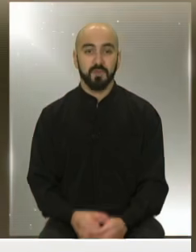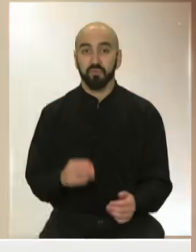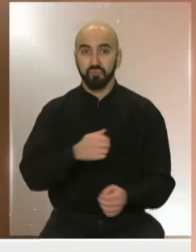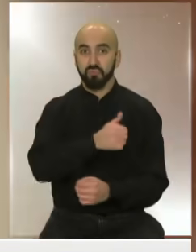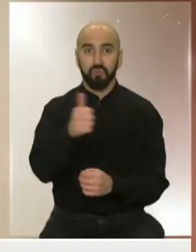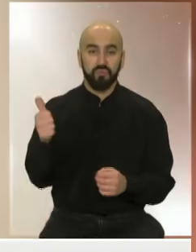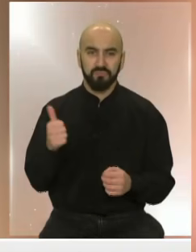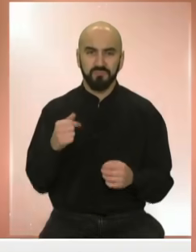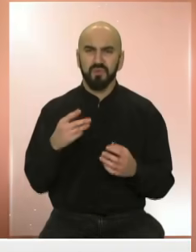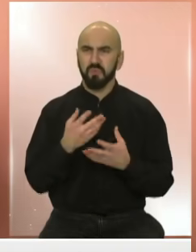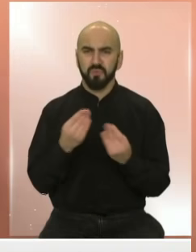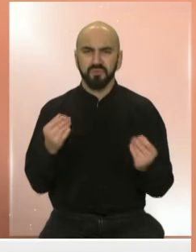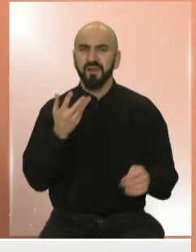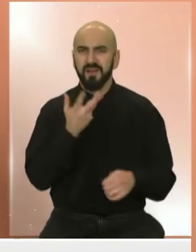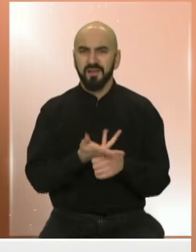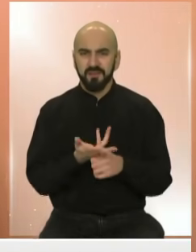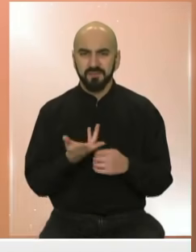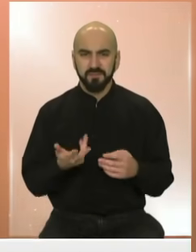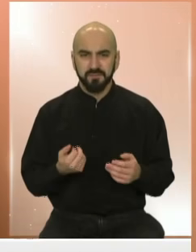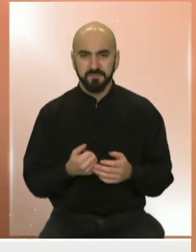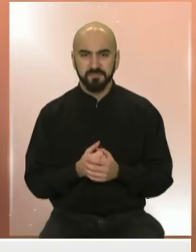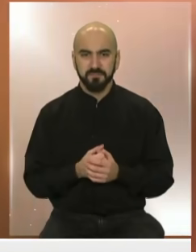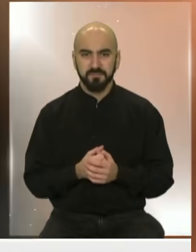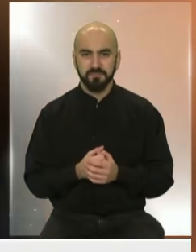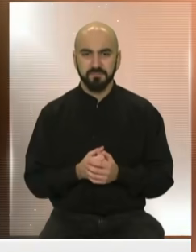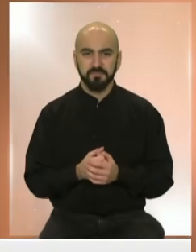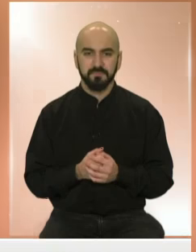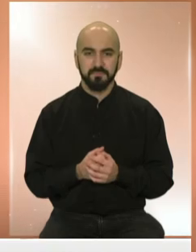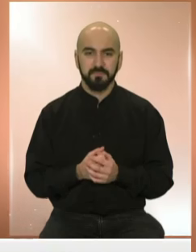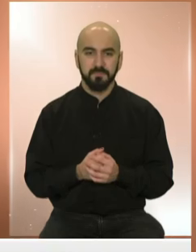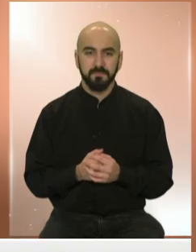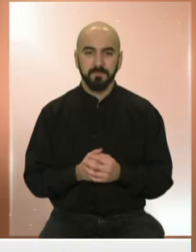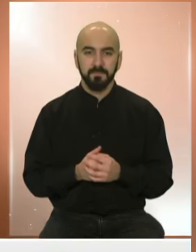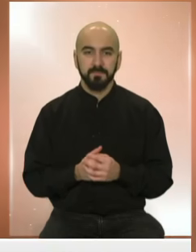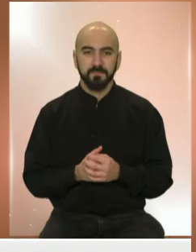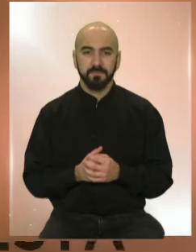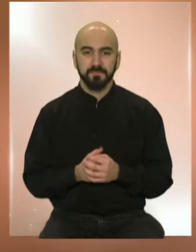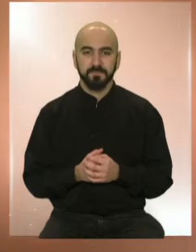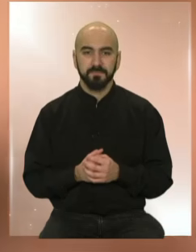en realidad incluso en nuestro país. Acá varias veces, lamentablemente.